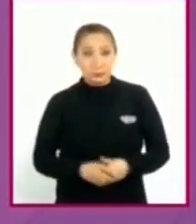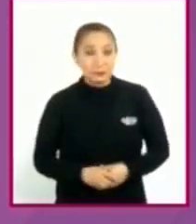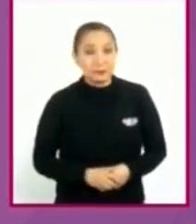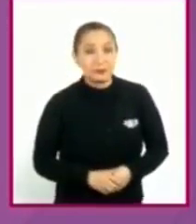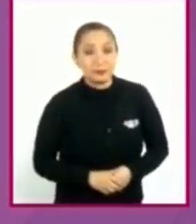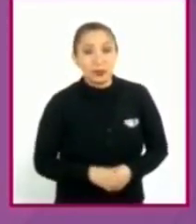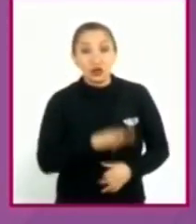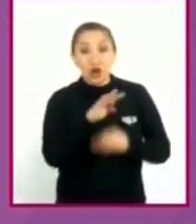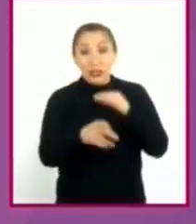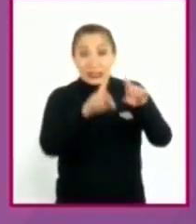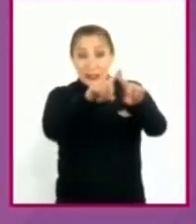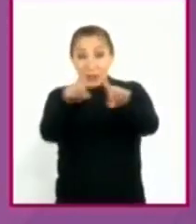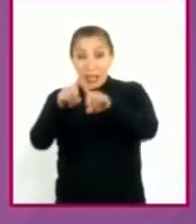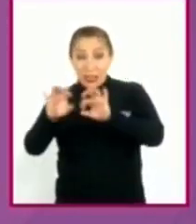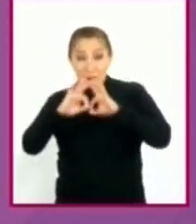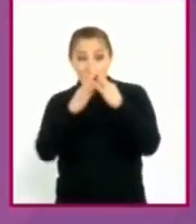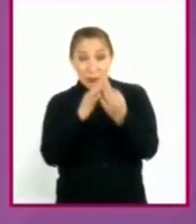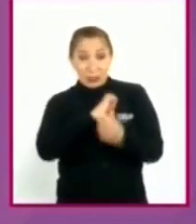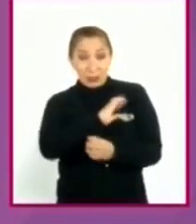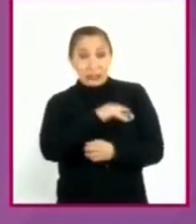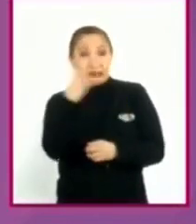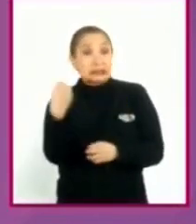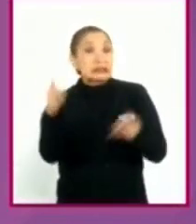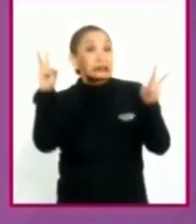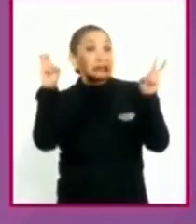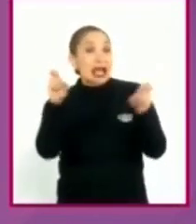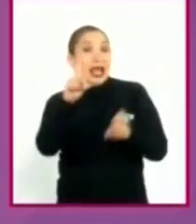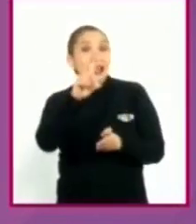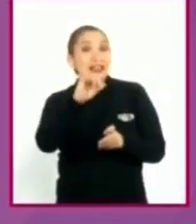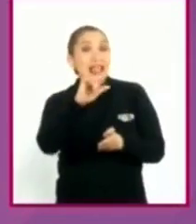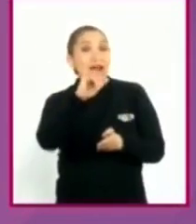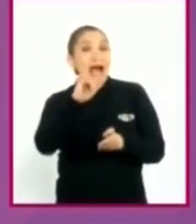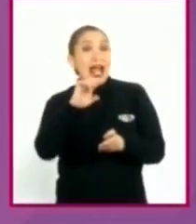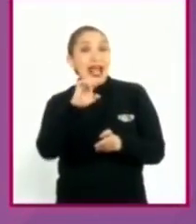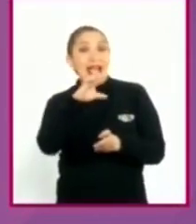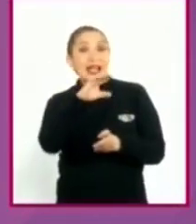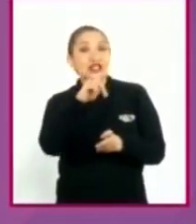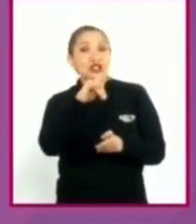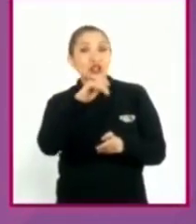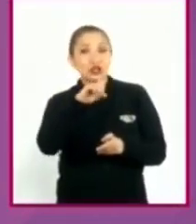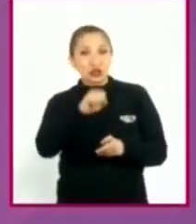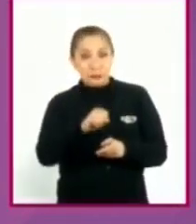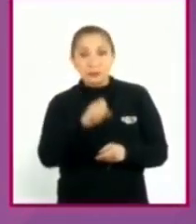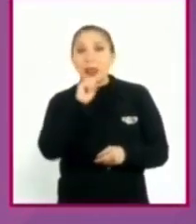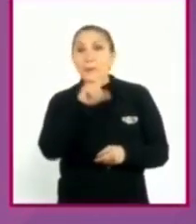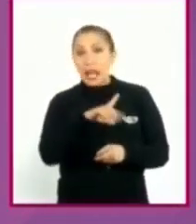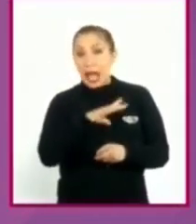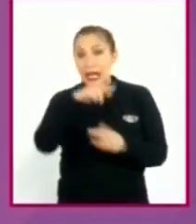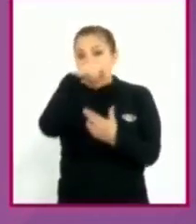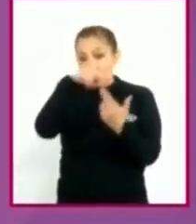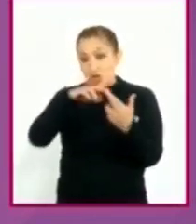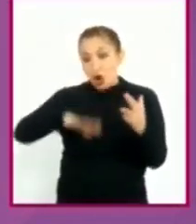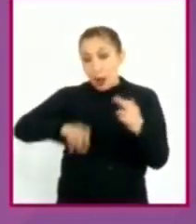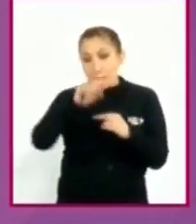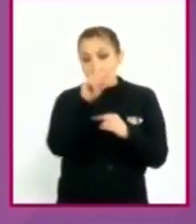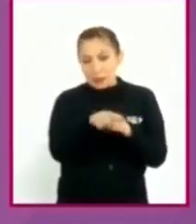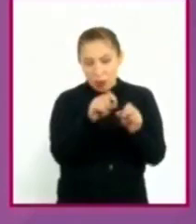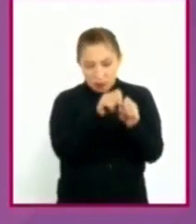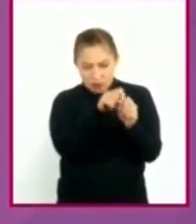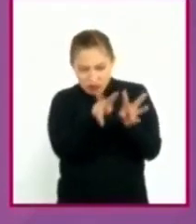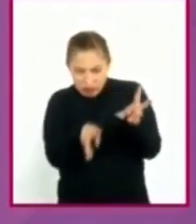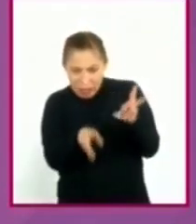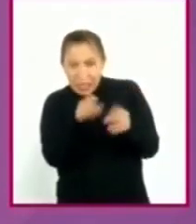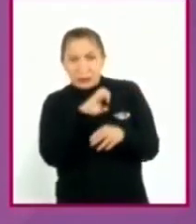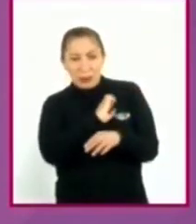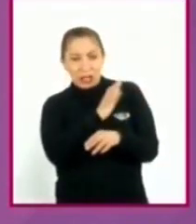A todas estas variantes del español se les conoce como dialectos. También hay regiones con una misma variante del